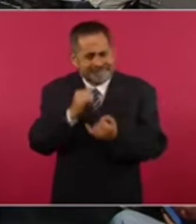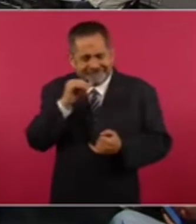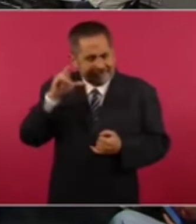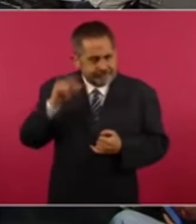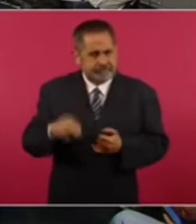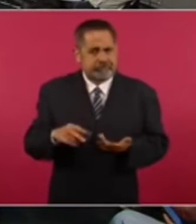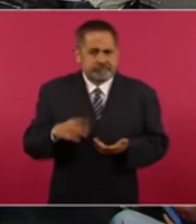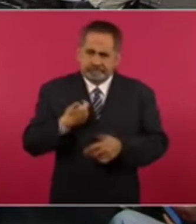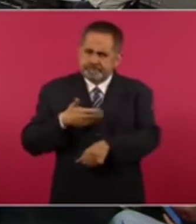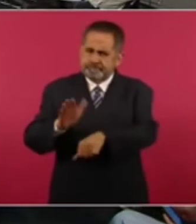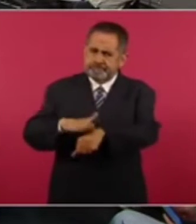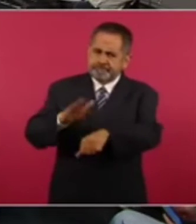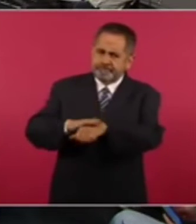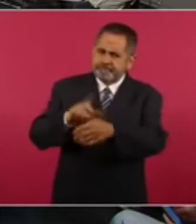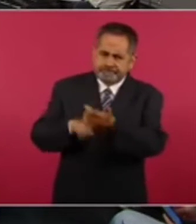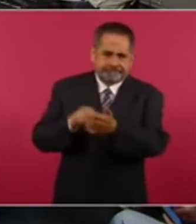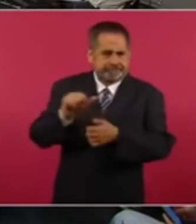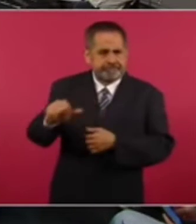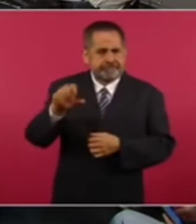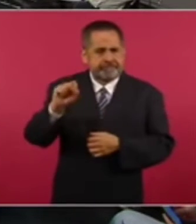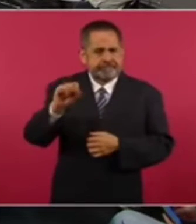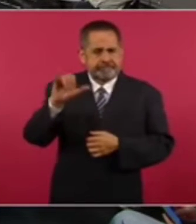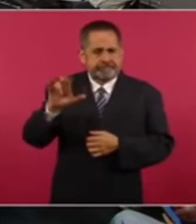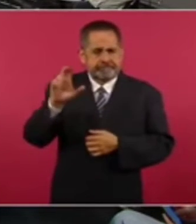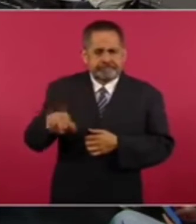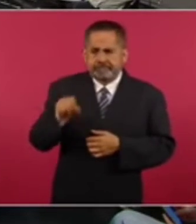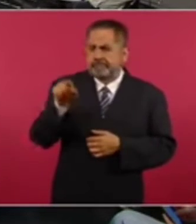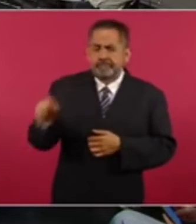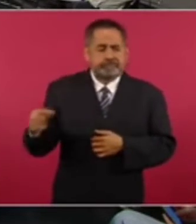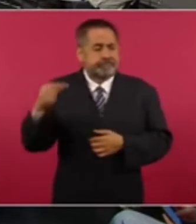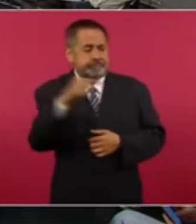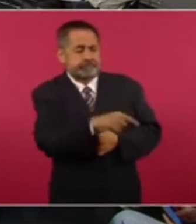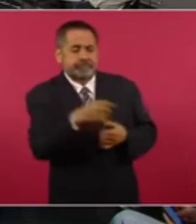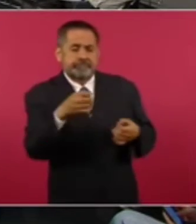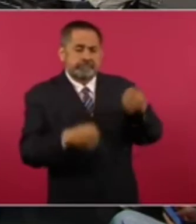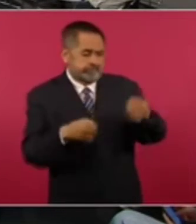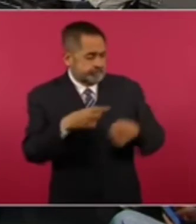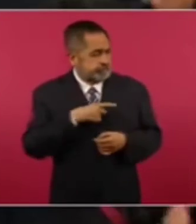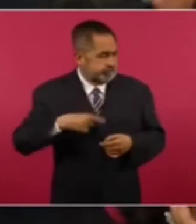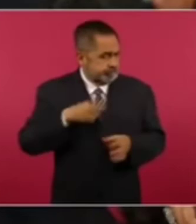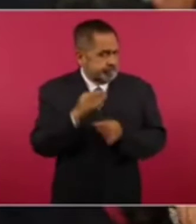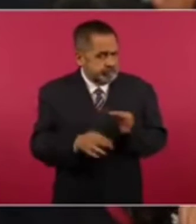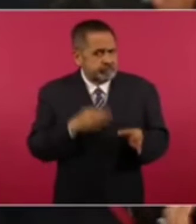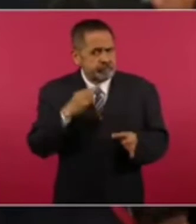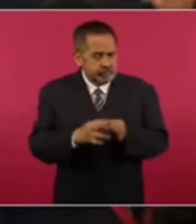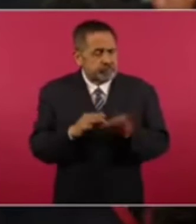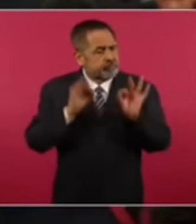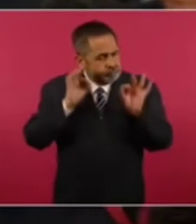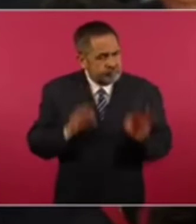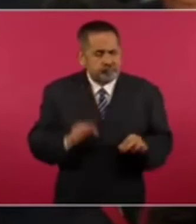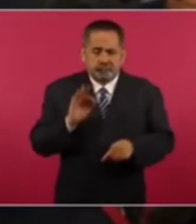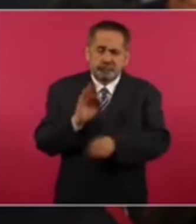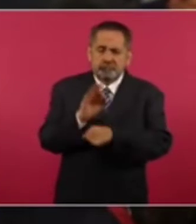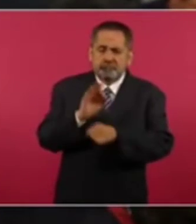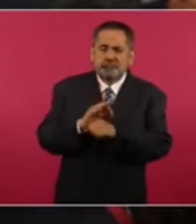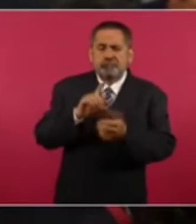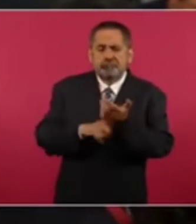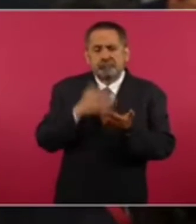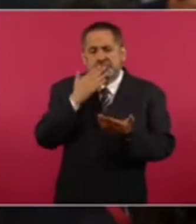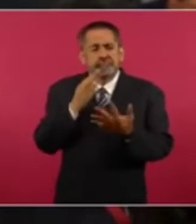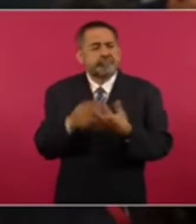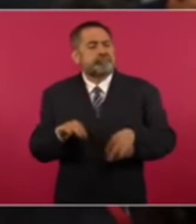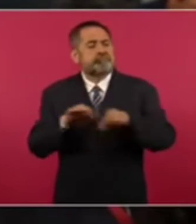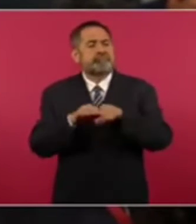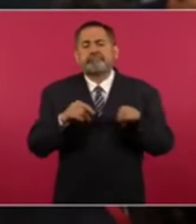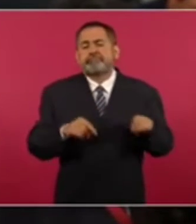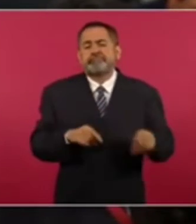llamado también para la Suprema Corte de Justicia de la Nación a que los jueces ahora sí pues funjan con esta importante